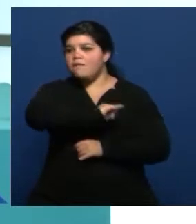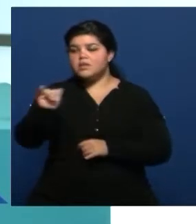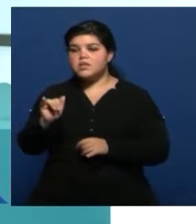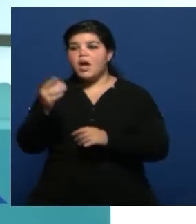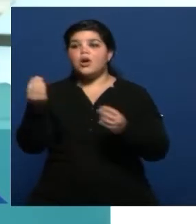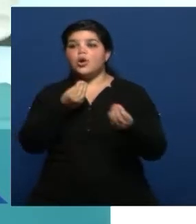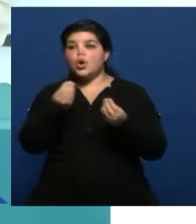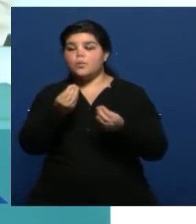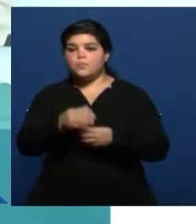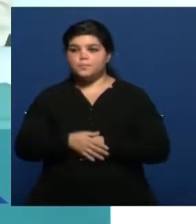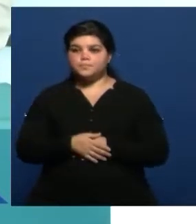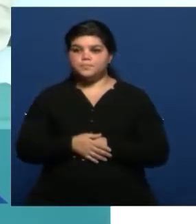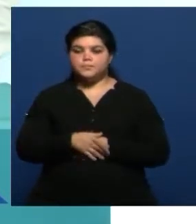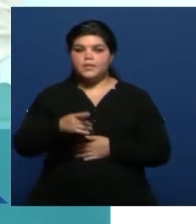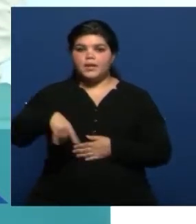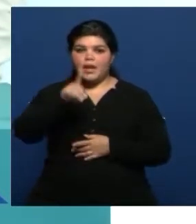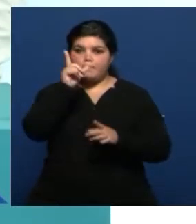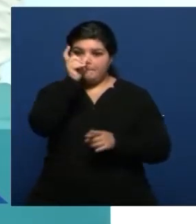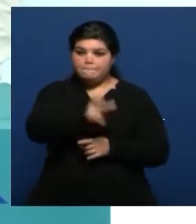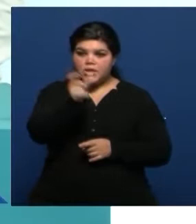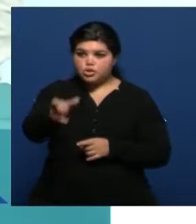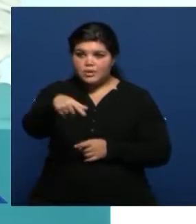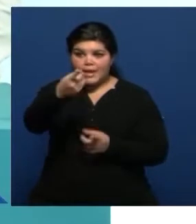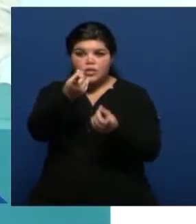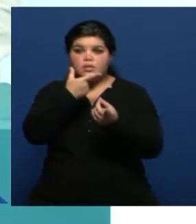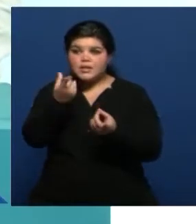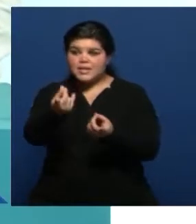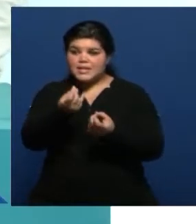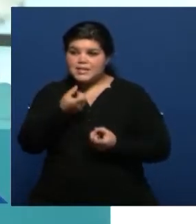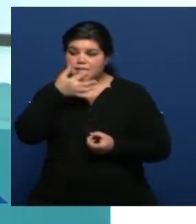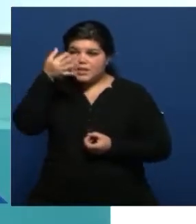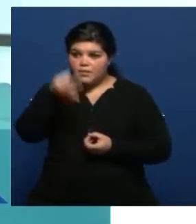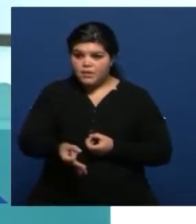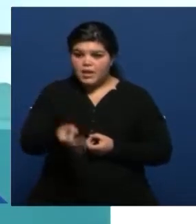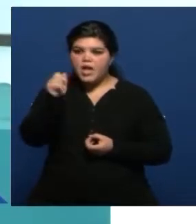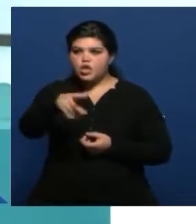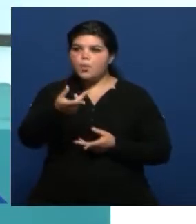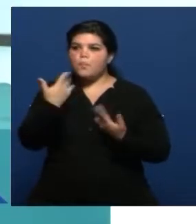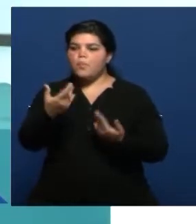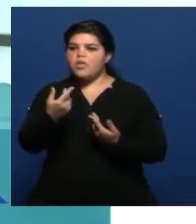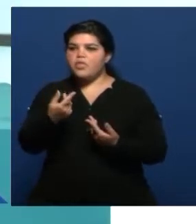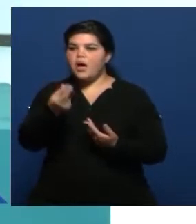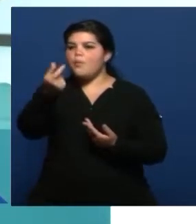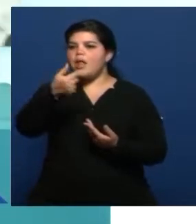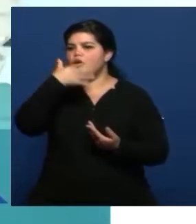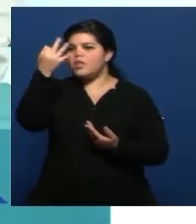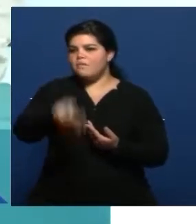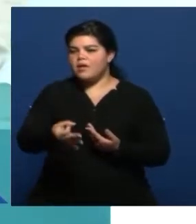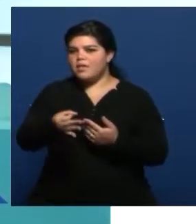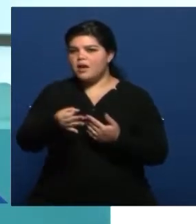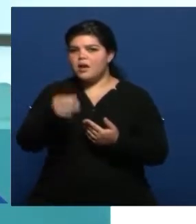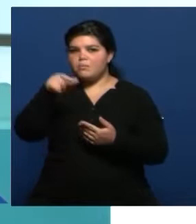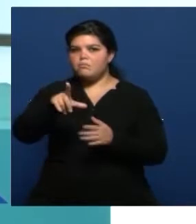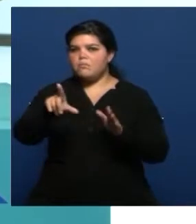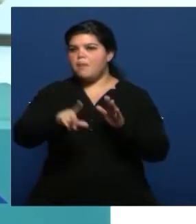de alguna manera, que aquellos que necesitan esta garrafa la puedan tener accesible al valor que se establece